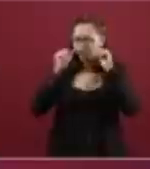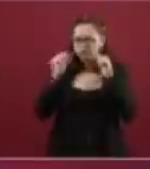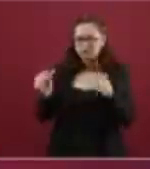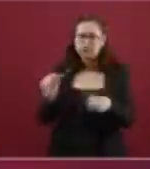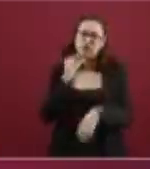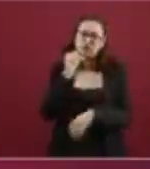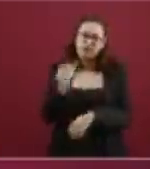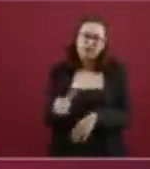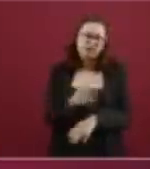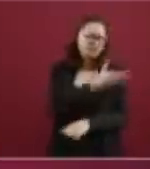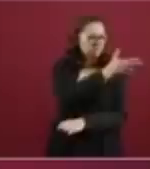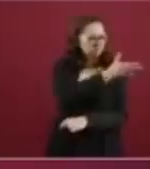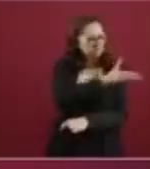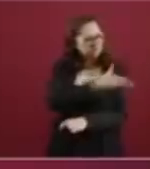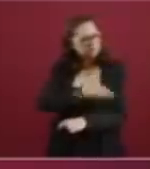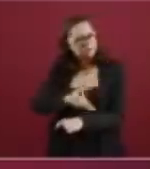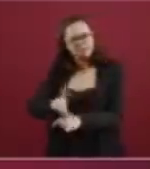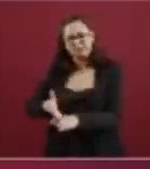en esta